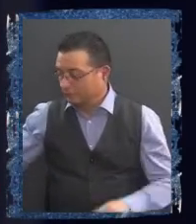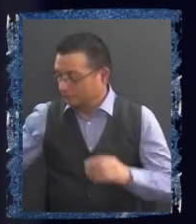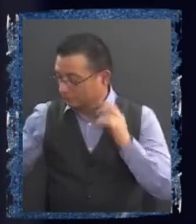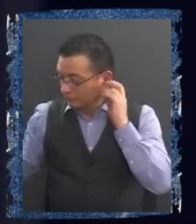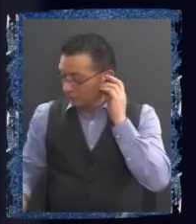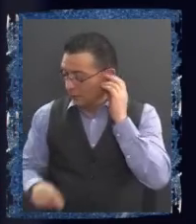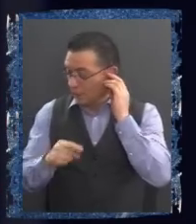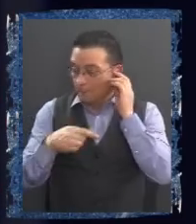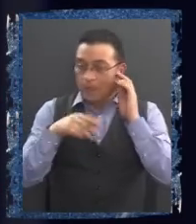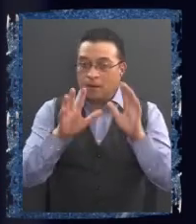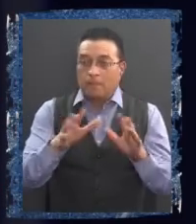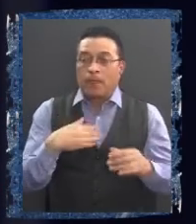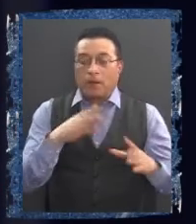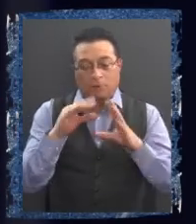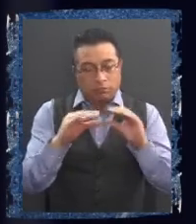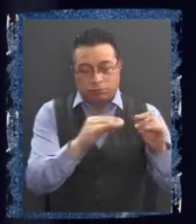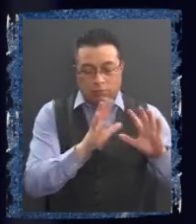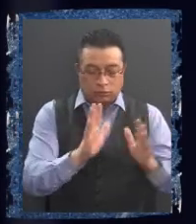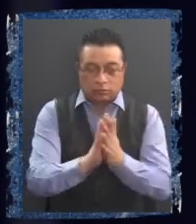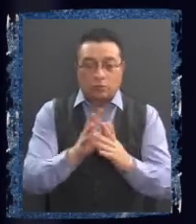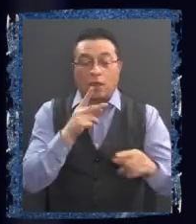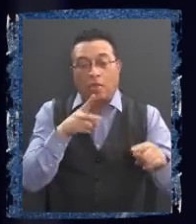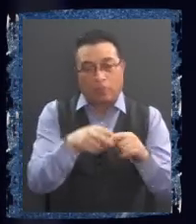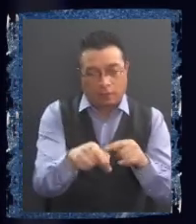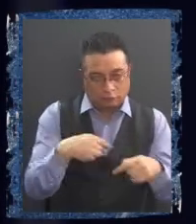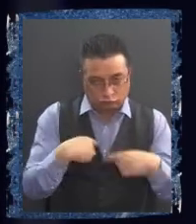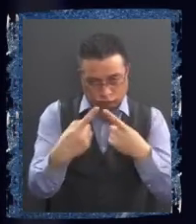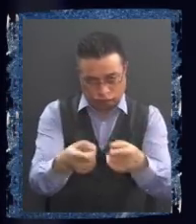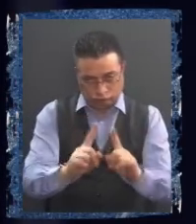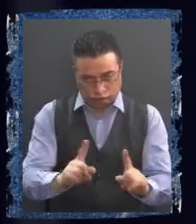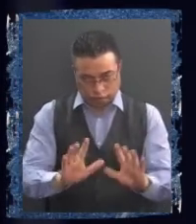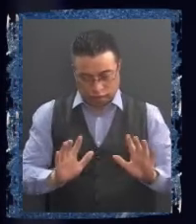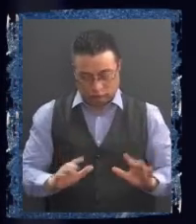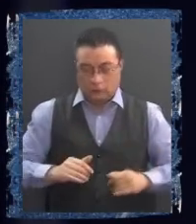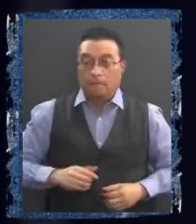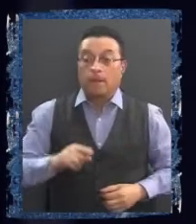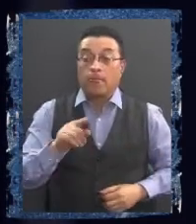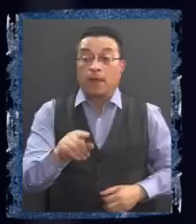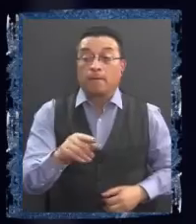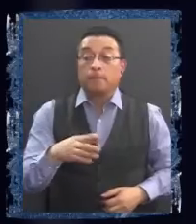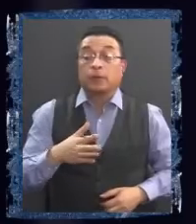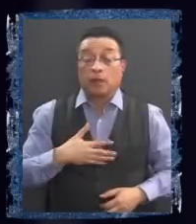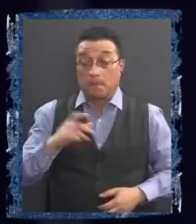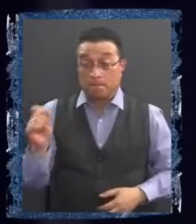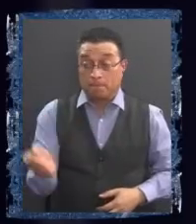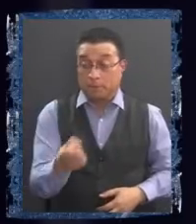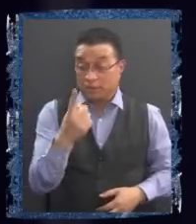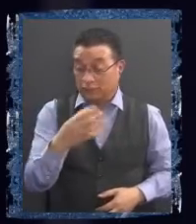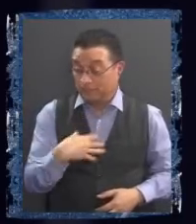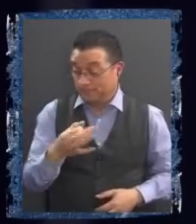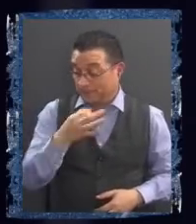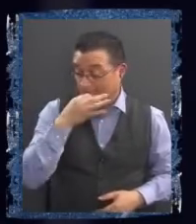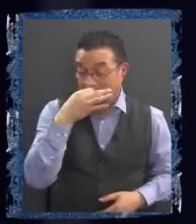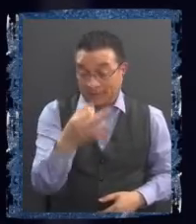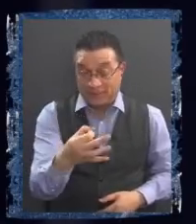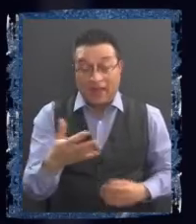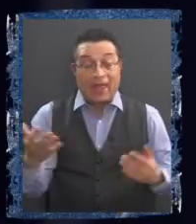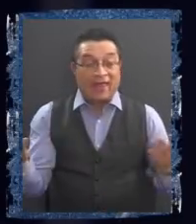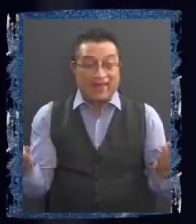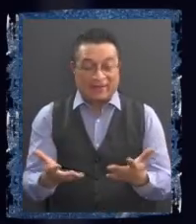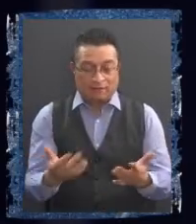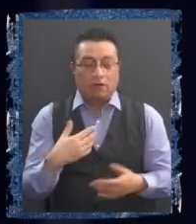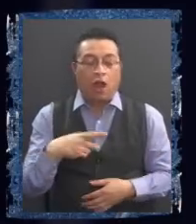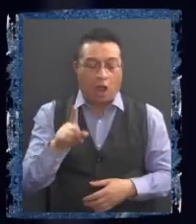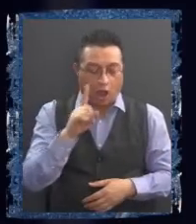la cuchara con usted. No, mira, lo primero que hay que decir es que hay